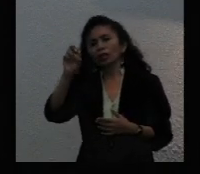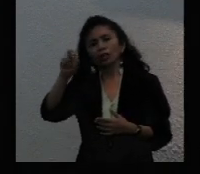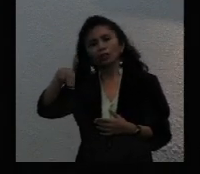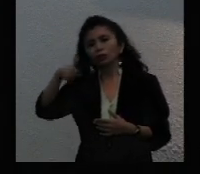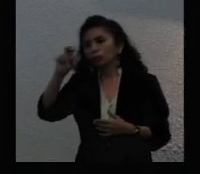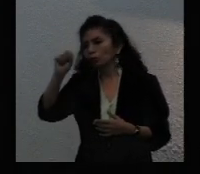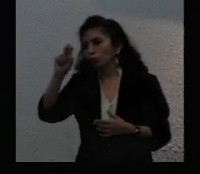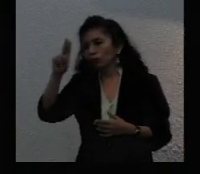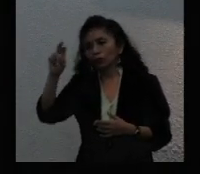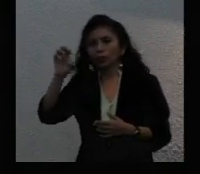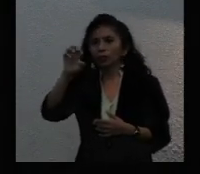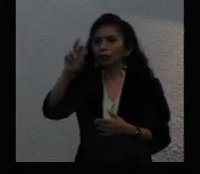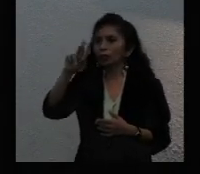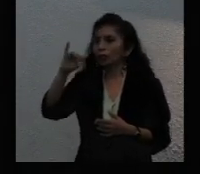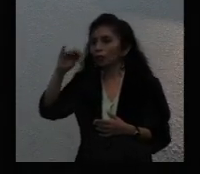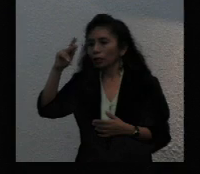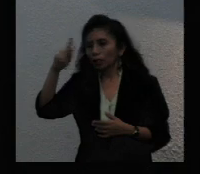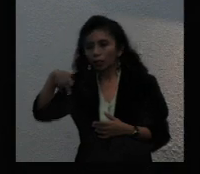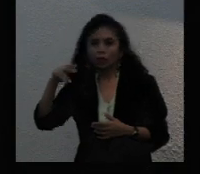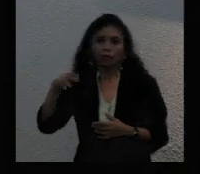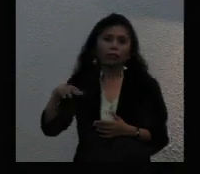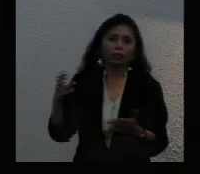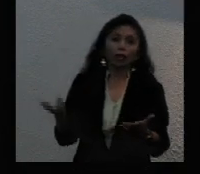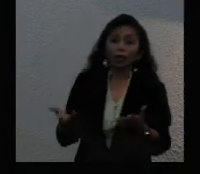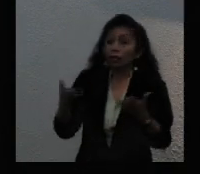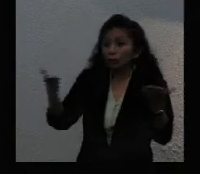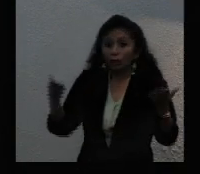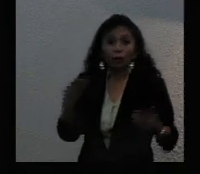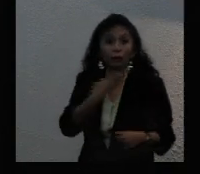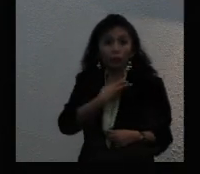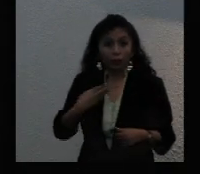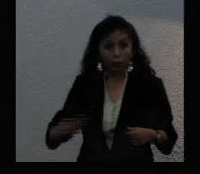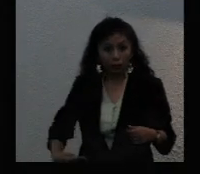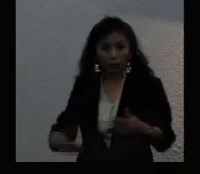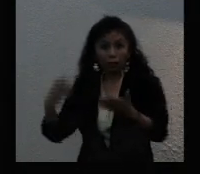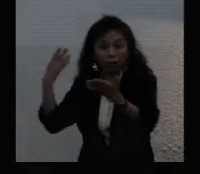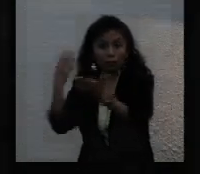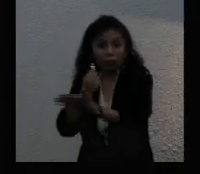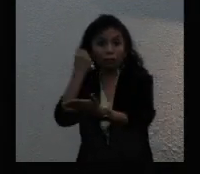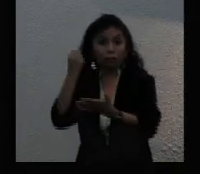y Emir, del presidente electo Nibardo,